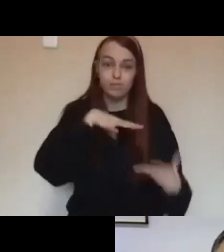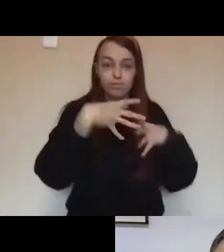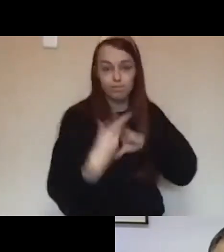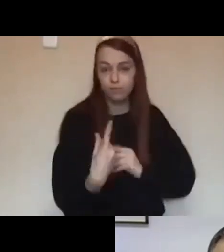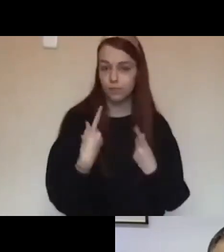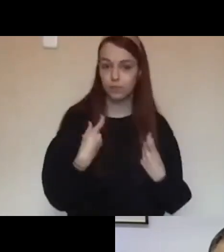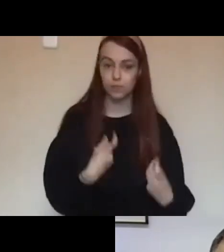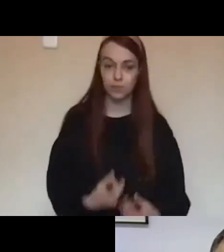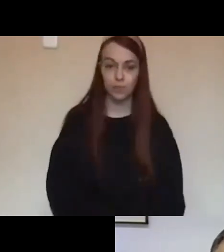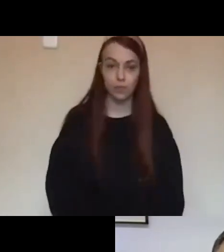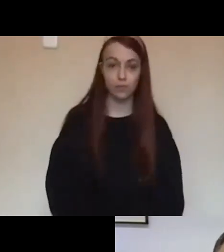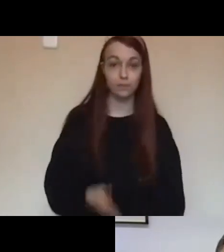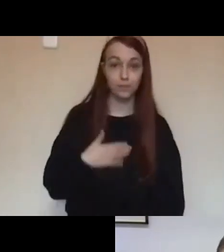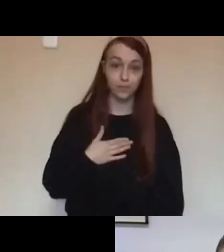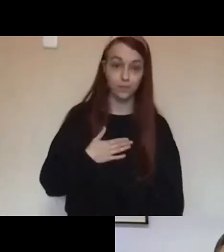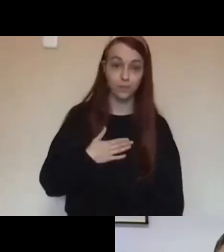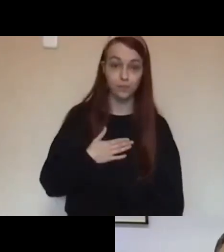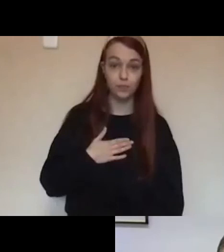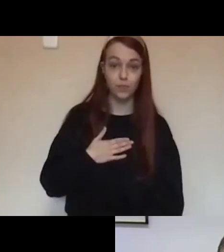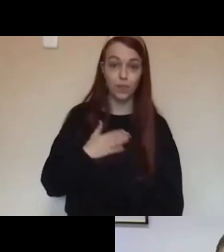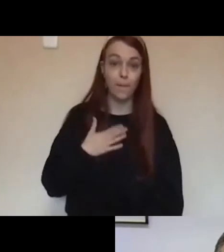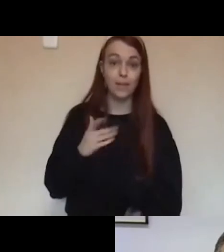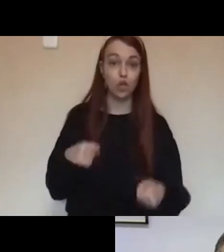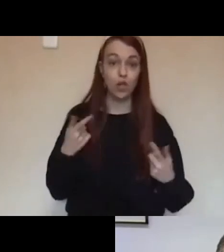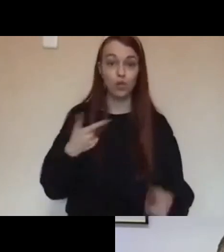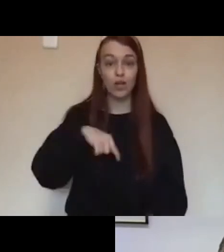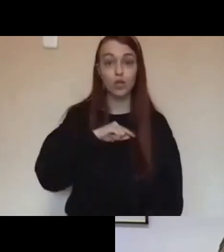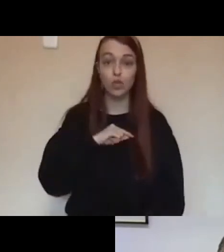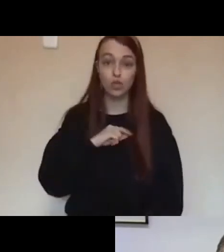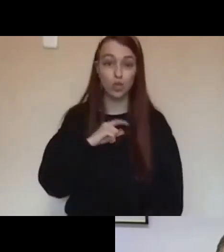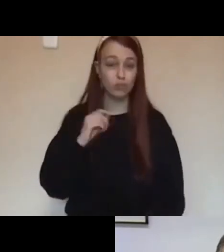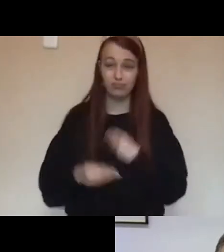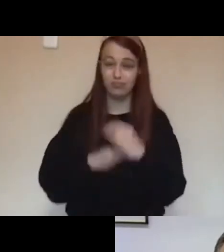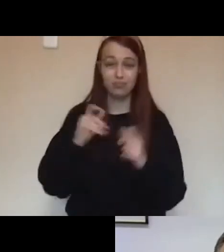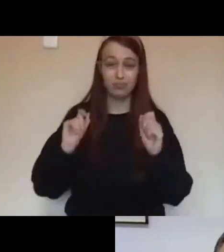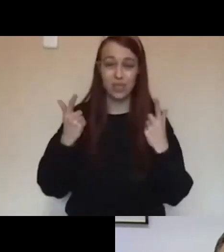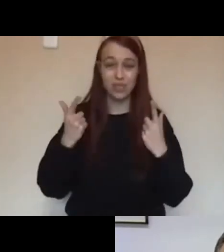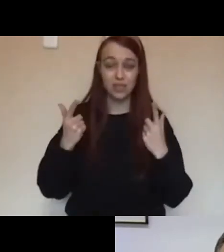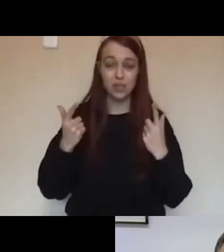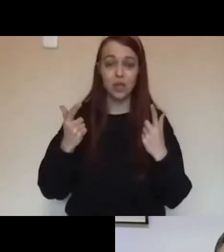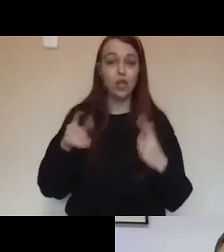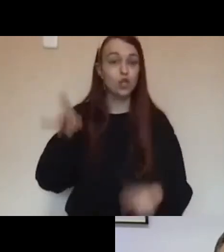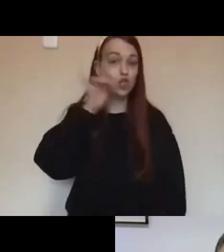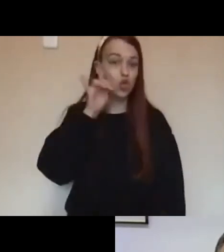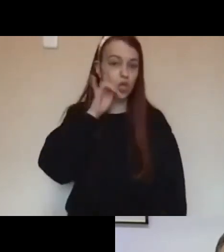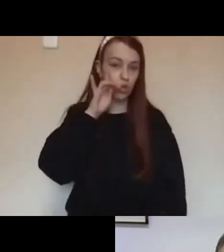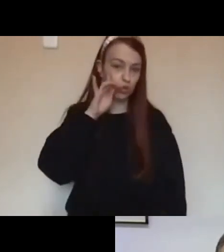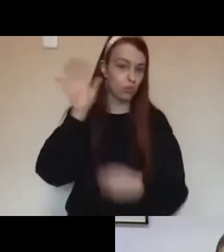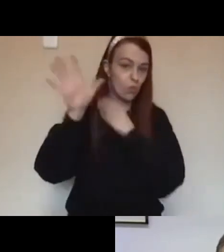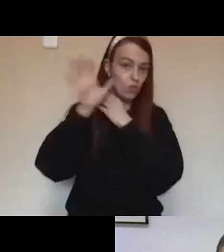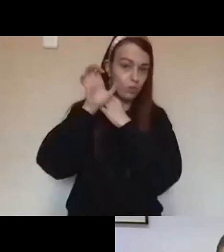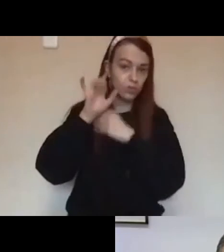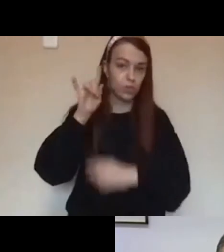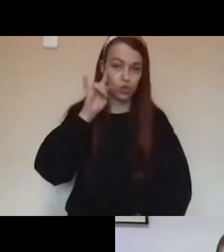Sí, bueno, desde nuestro lado, desde el patrimonio natural, lo que nosotros más hemos hecho es poder capturar los sonidos. Sonidos de